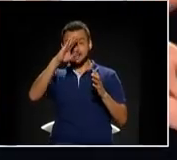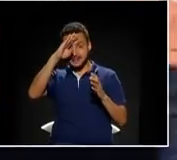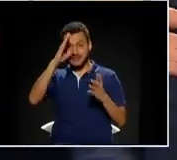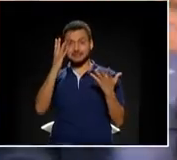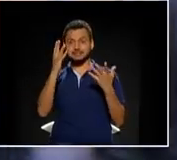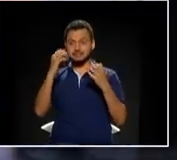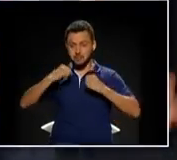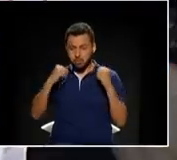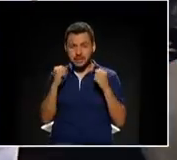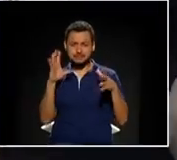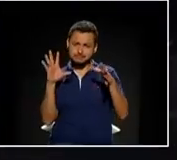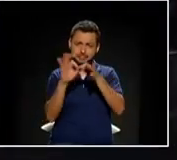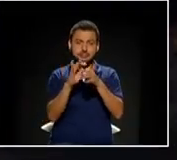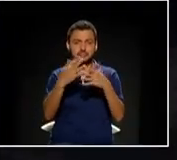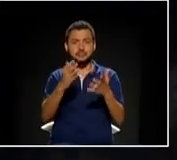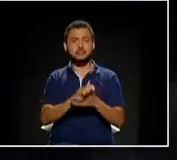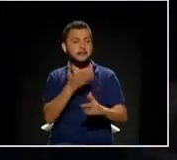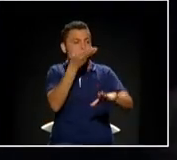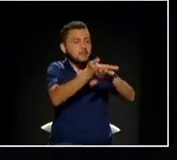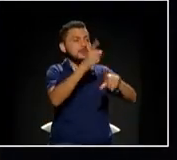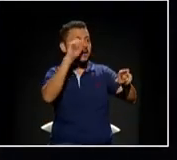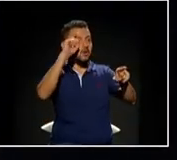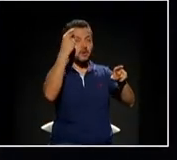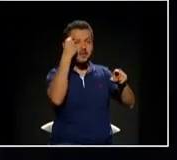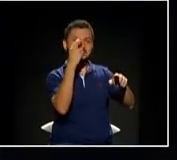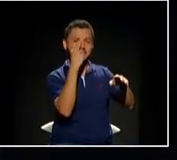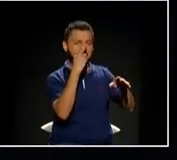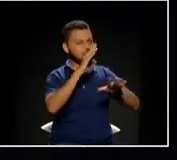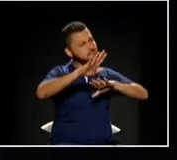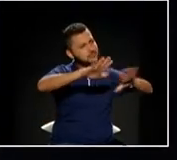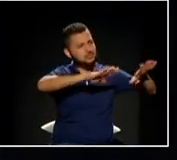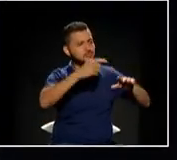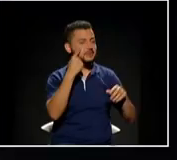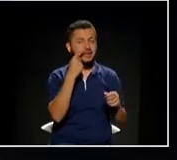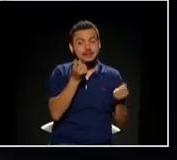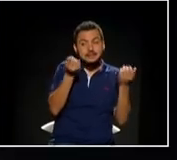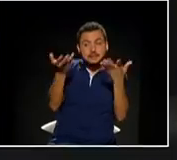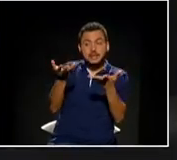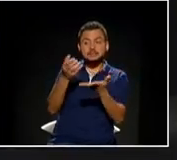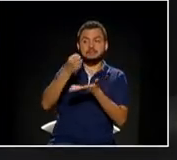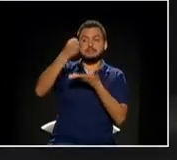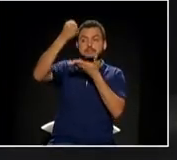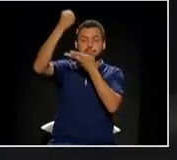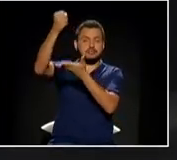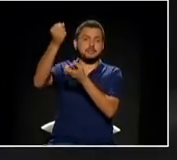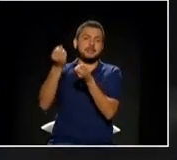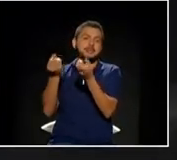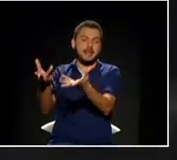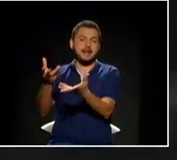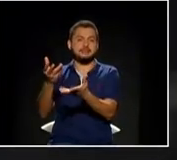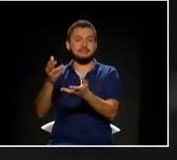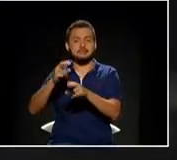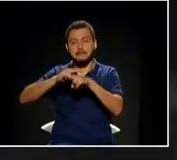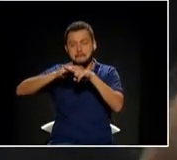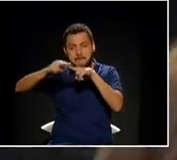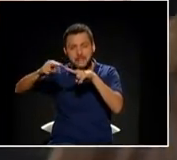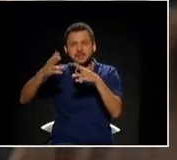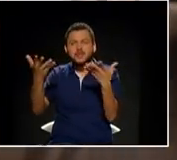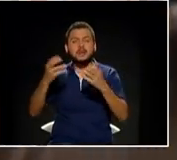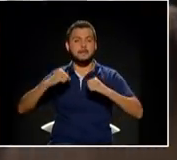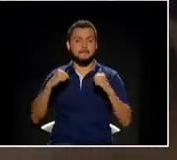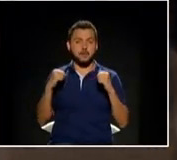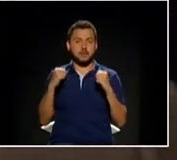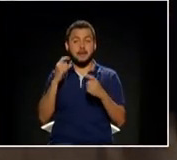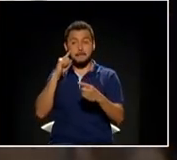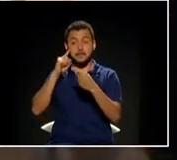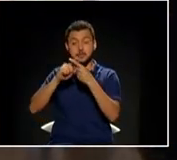nos dan la plata si no se comprometen con la plata para el metro de la ciudad y así fue que se logró la plata en ese momento para para bogotá nosotros vamos